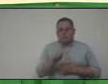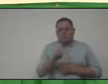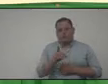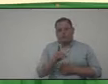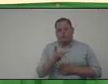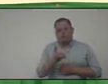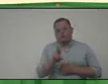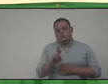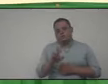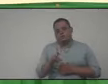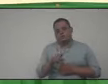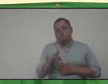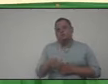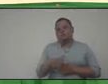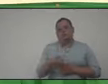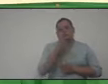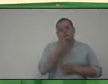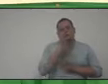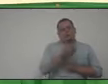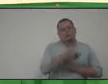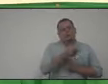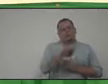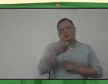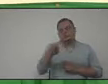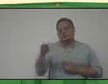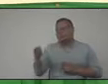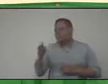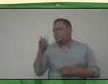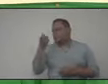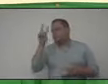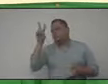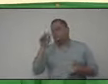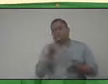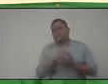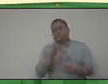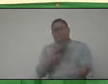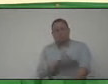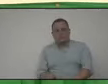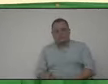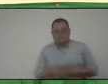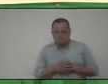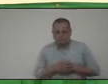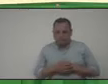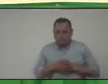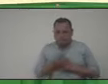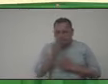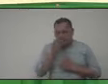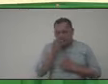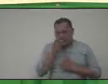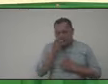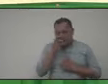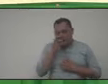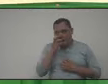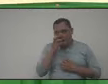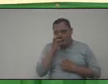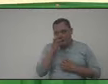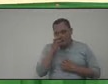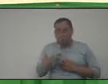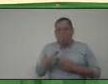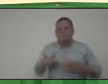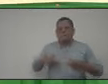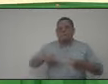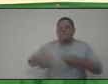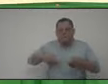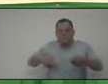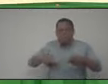debe, como nosotros a las droguerías, de 12 mil millones de pesos en este momento. Entonces, por eso hemos controlado